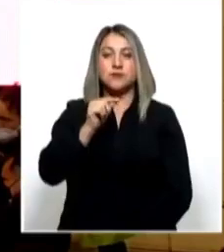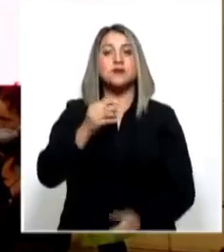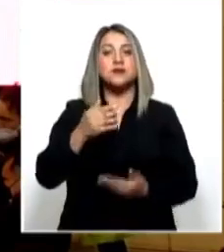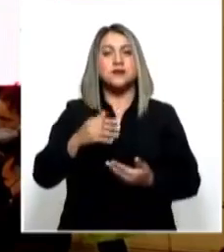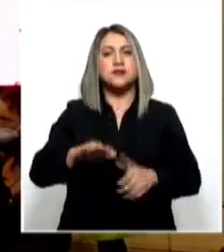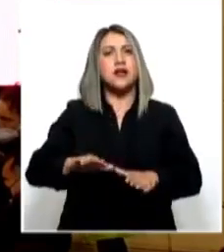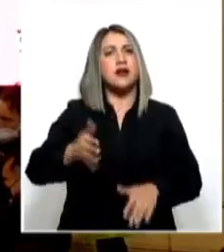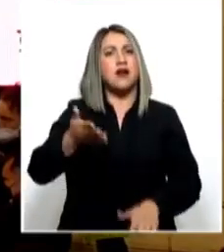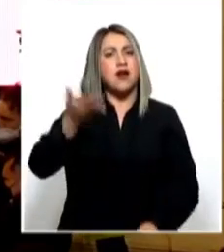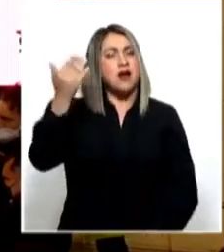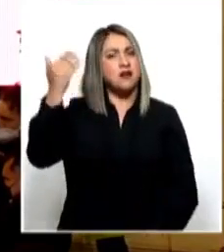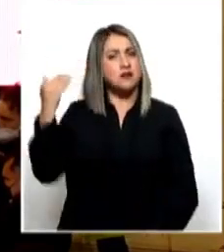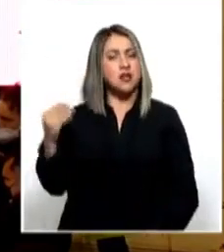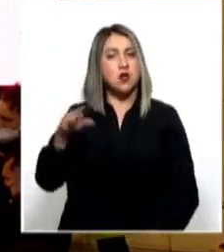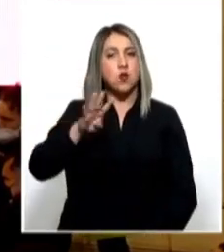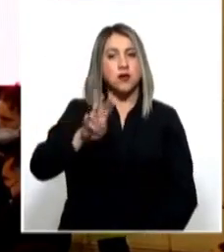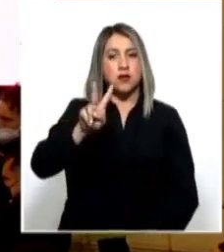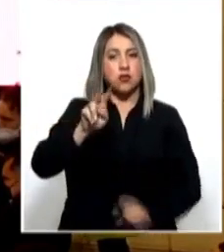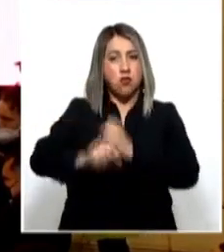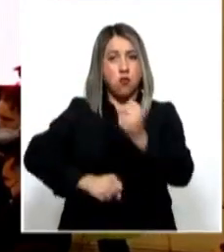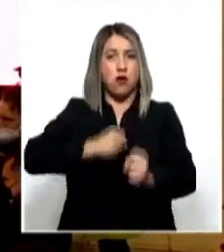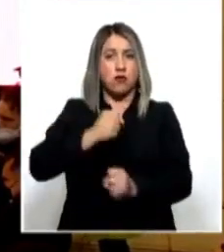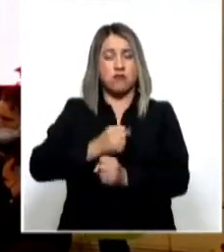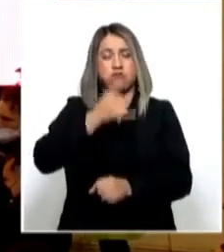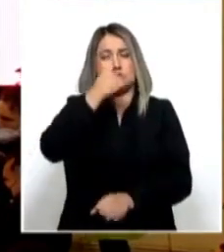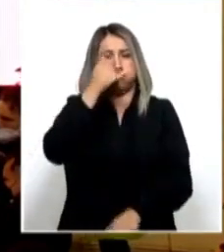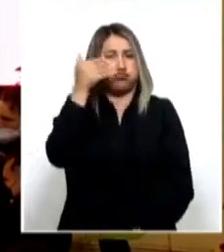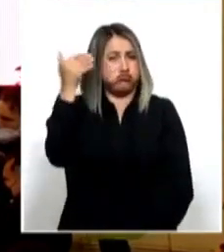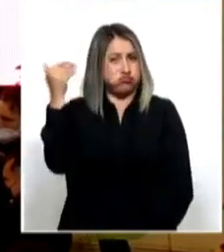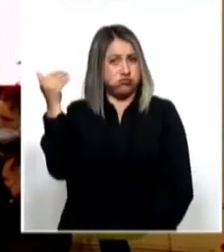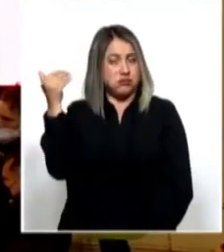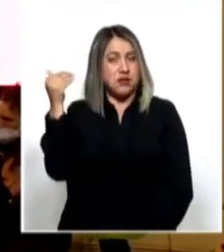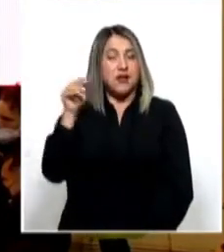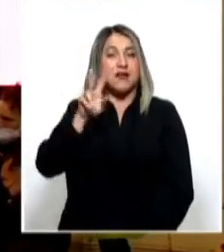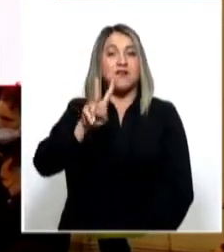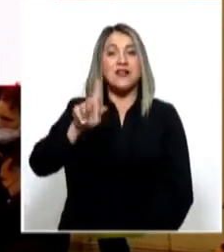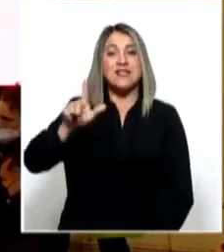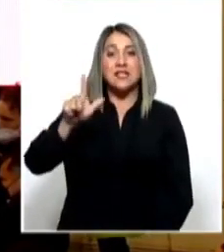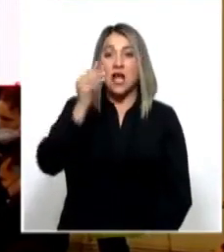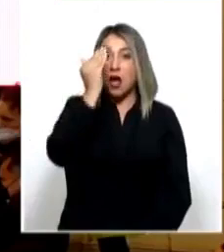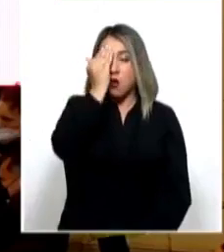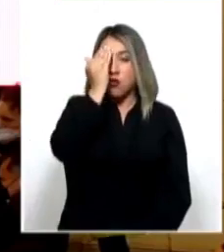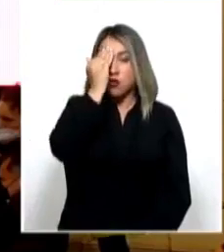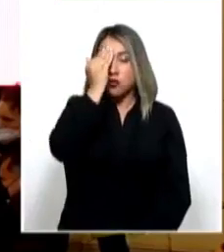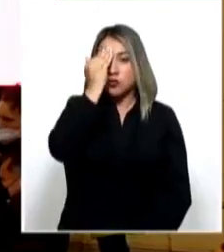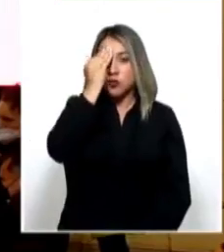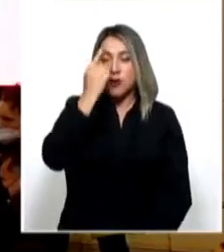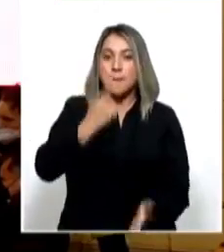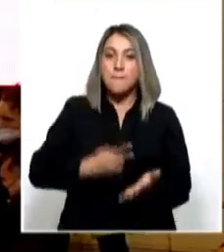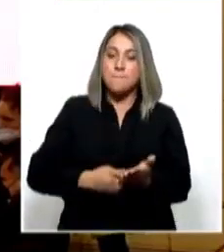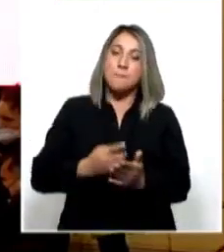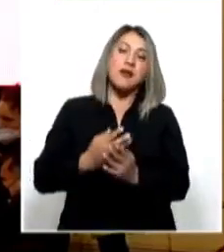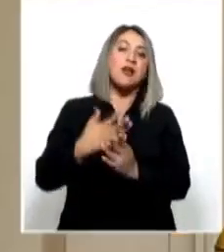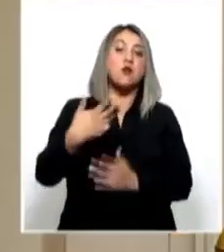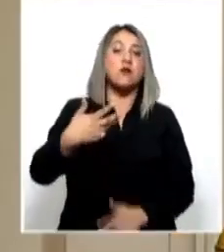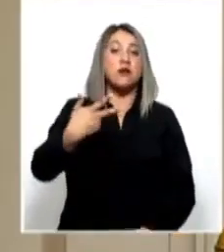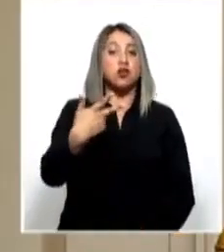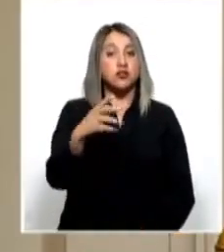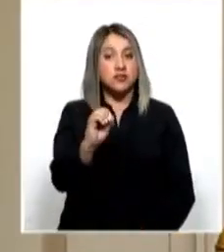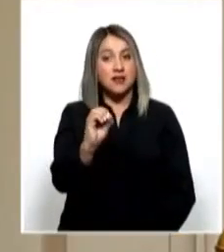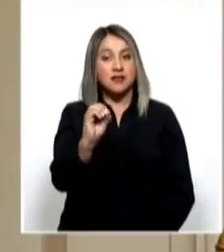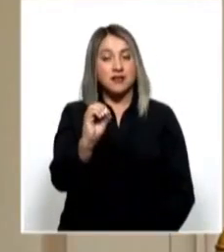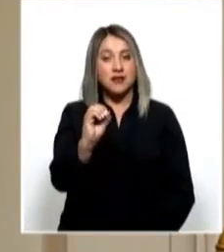hace 42 años, el 27 de agosto de 1980, en los